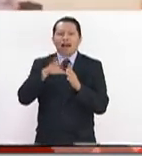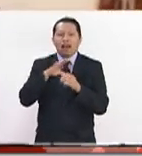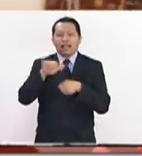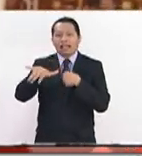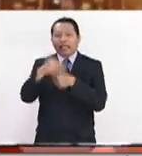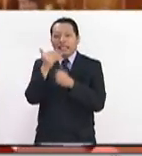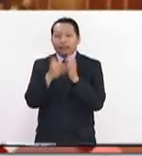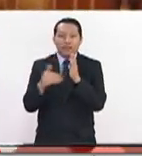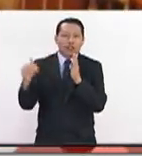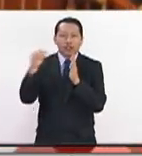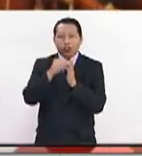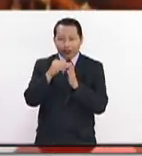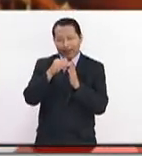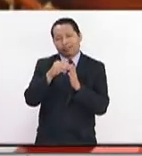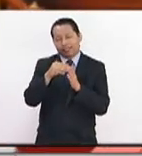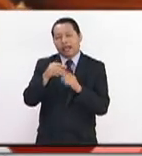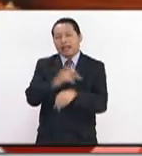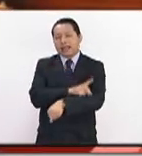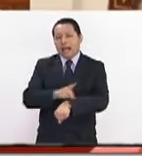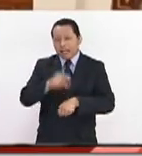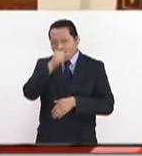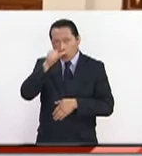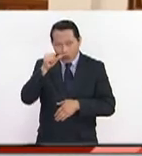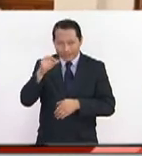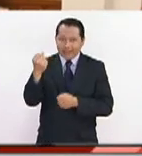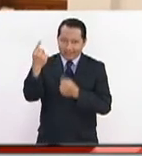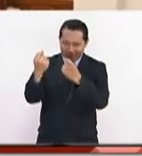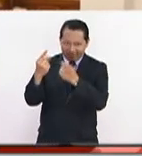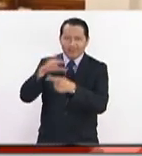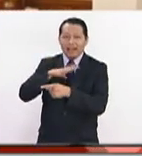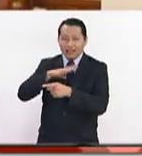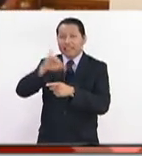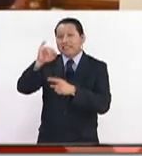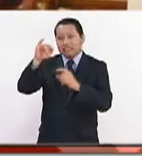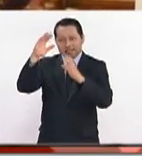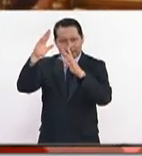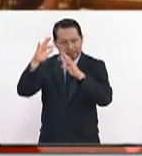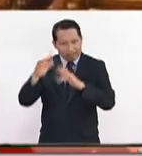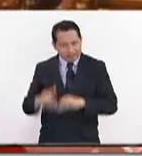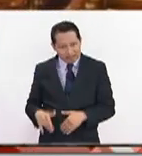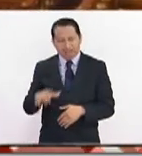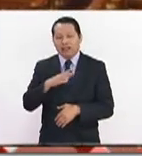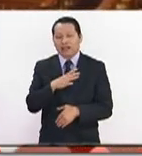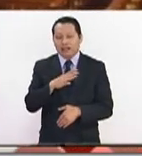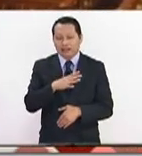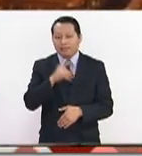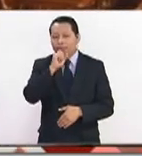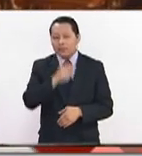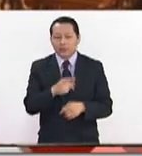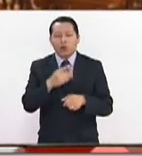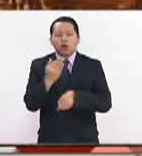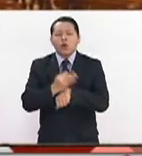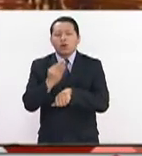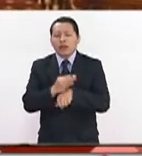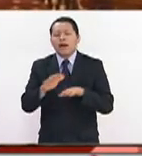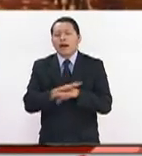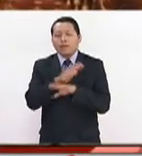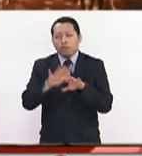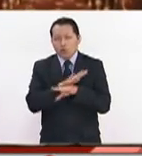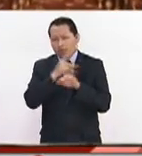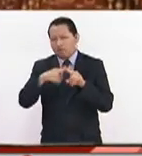de pesos en la Benito Juárez, que existen y que algunos sí se cayeron. Entonces, estamos modificando los